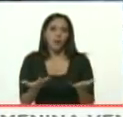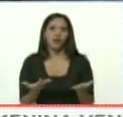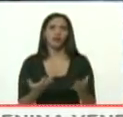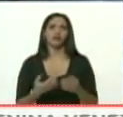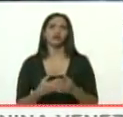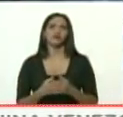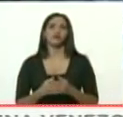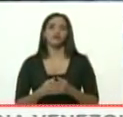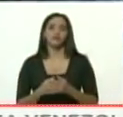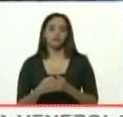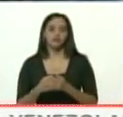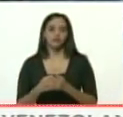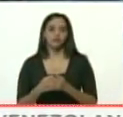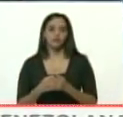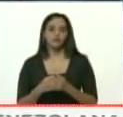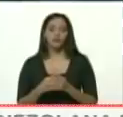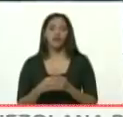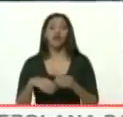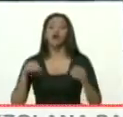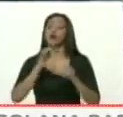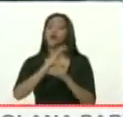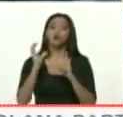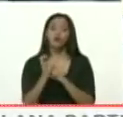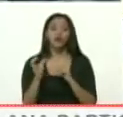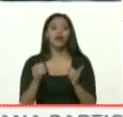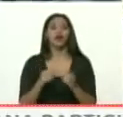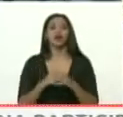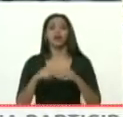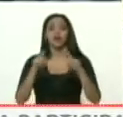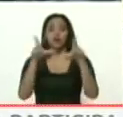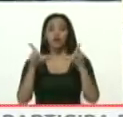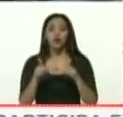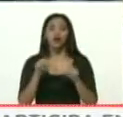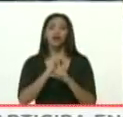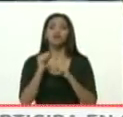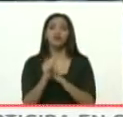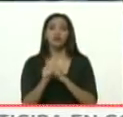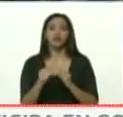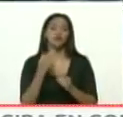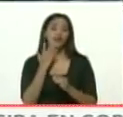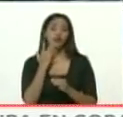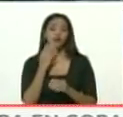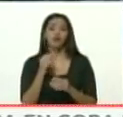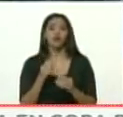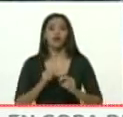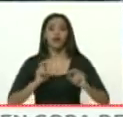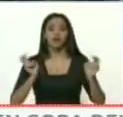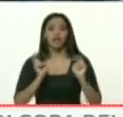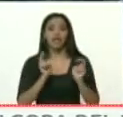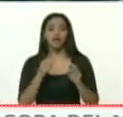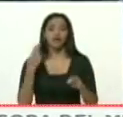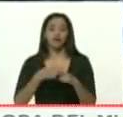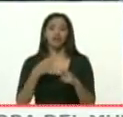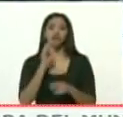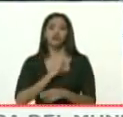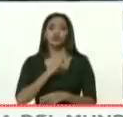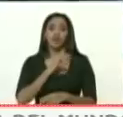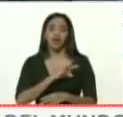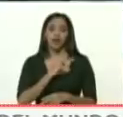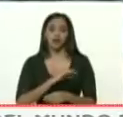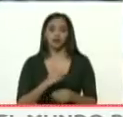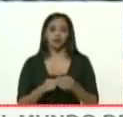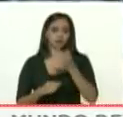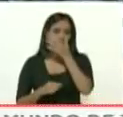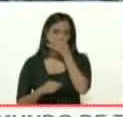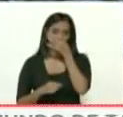sociales, culturales, geográficas, ambientales y militares. Por ejemplo, en el tema de las amenazas sociales